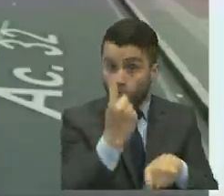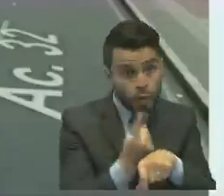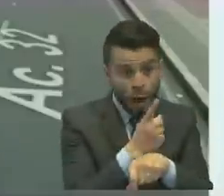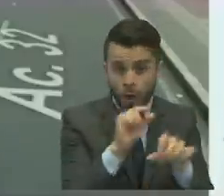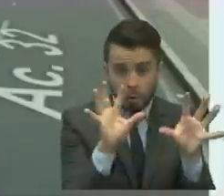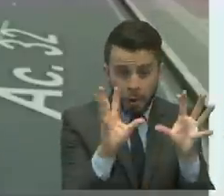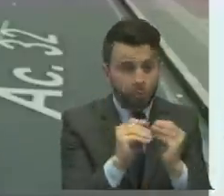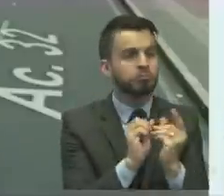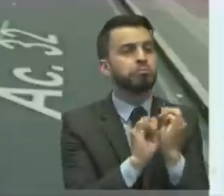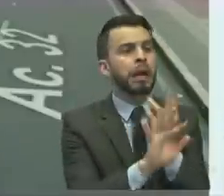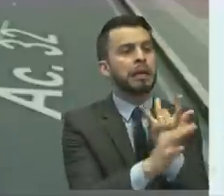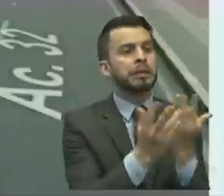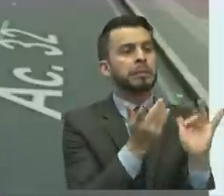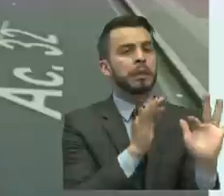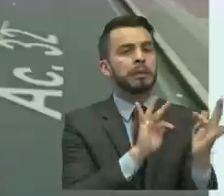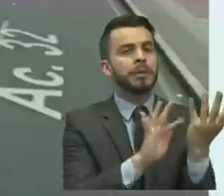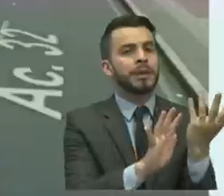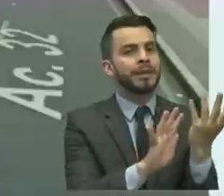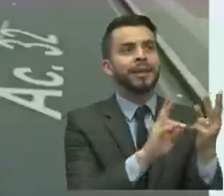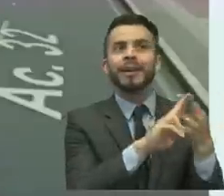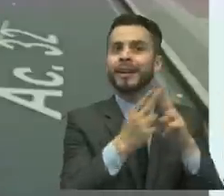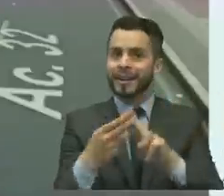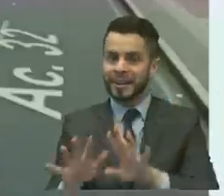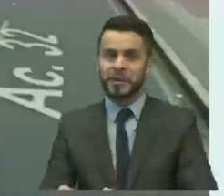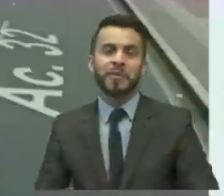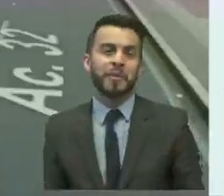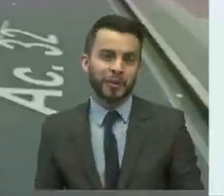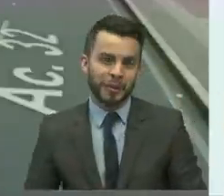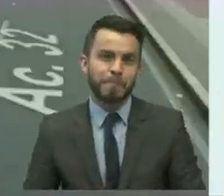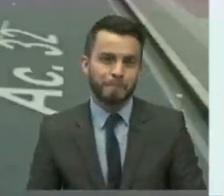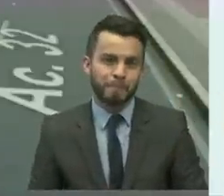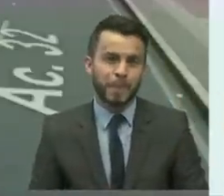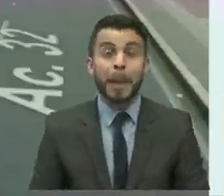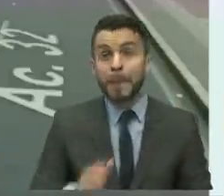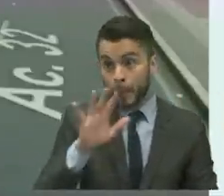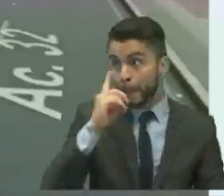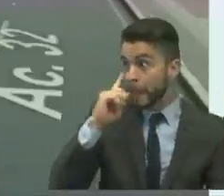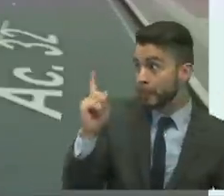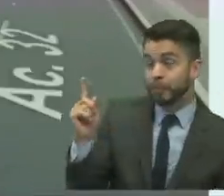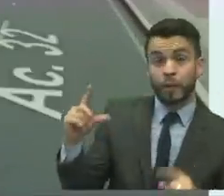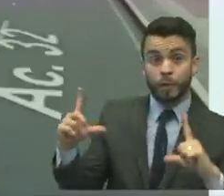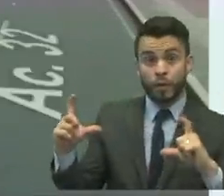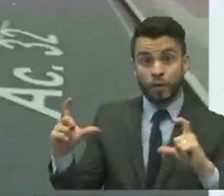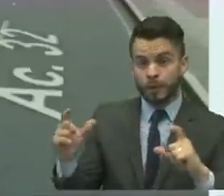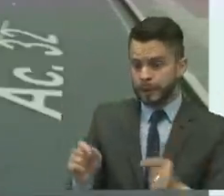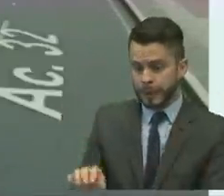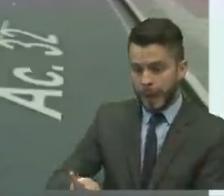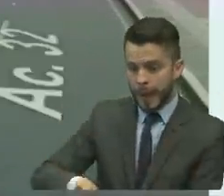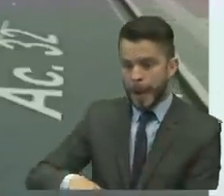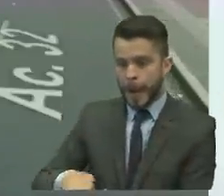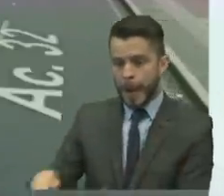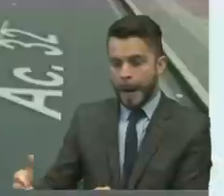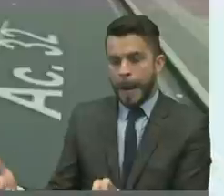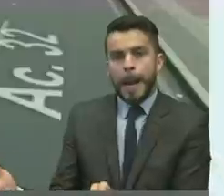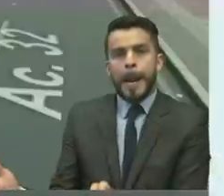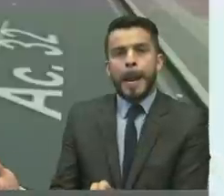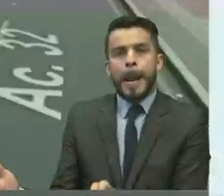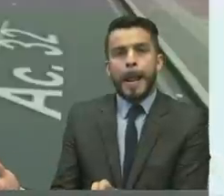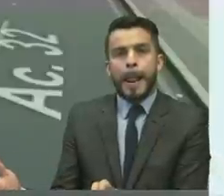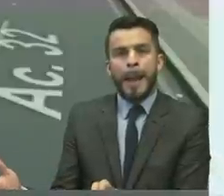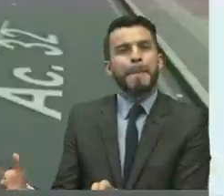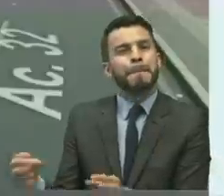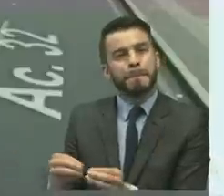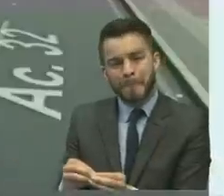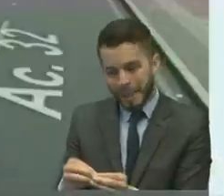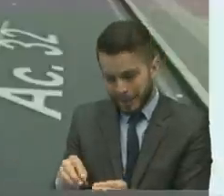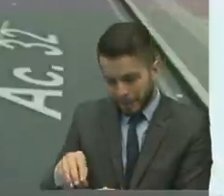Sin embargo, podemos ver en la foto que hay un limitado espacio en las aceras, con elementos que obstaculizan